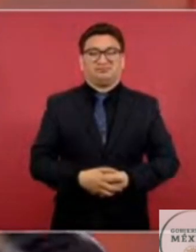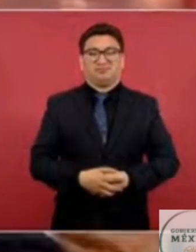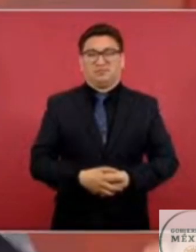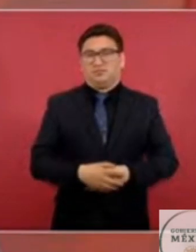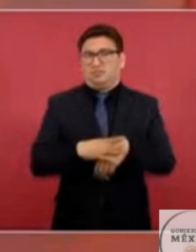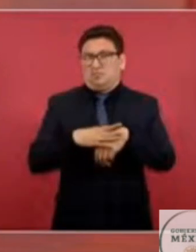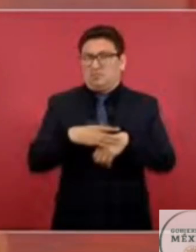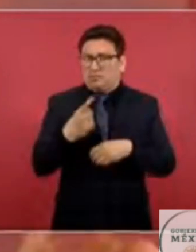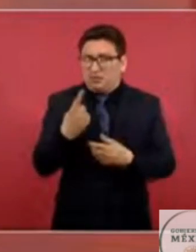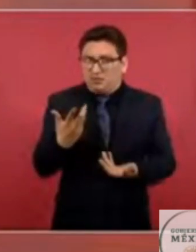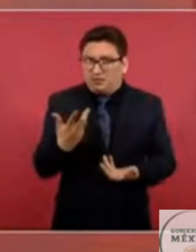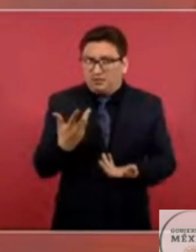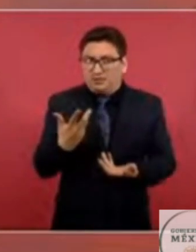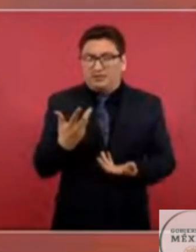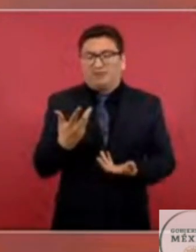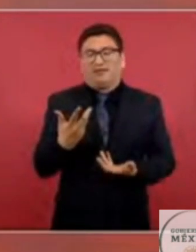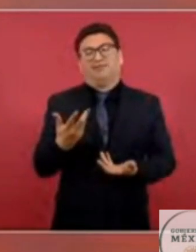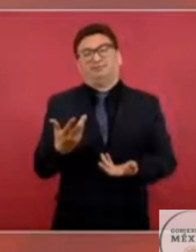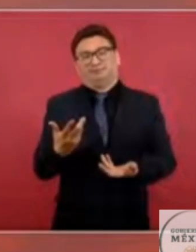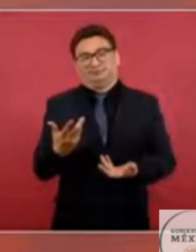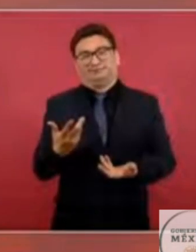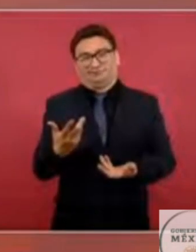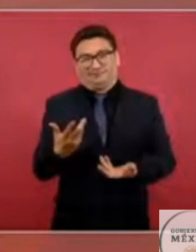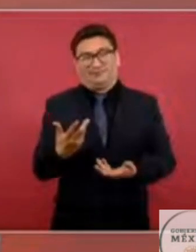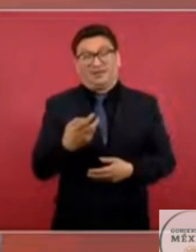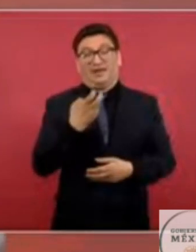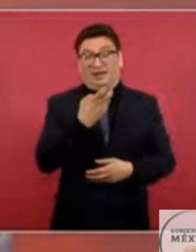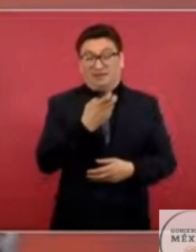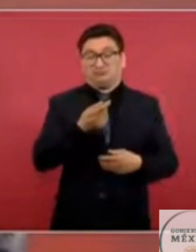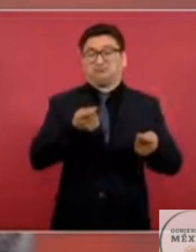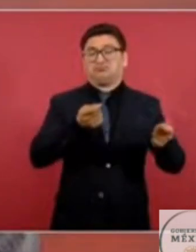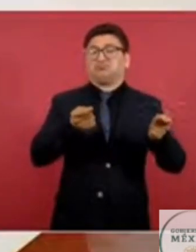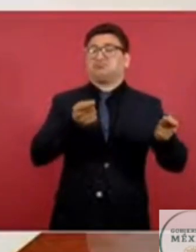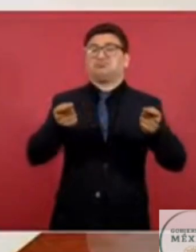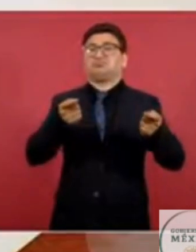porque eso también bien manejado